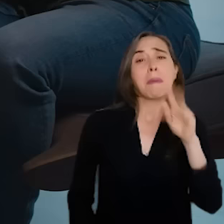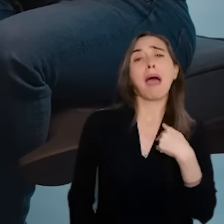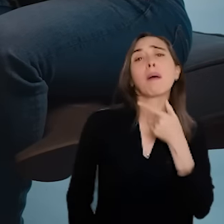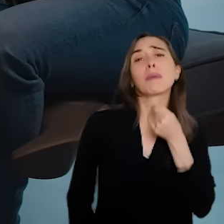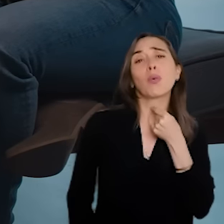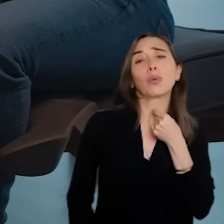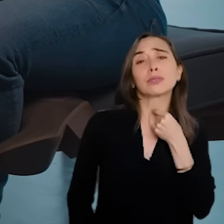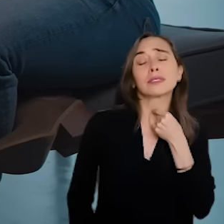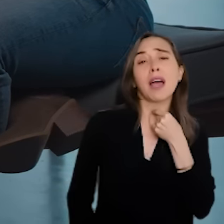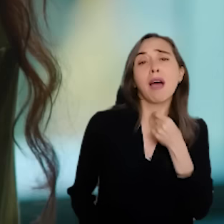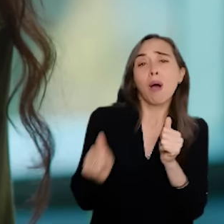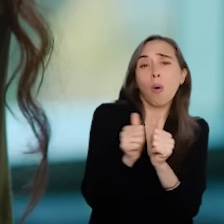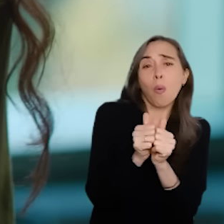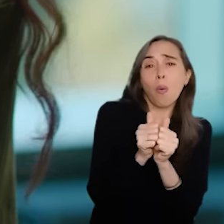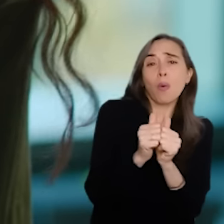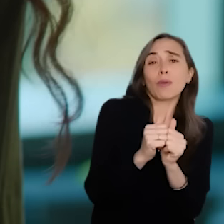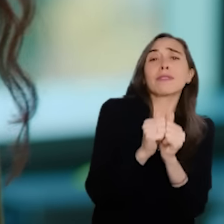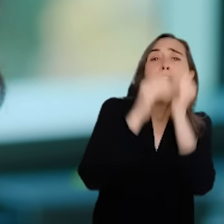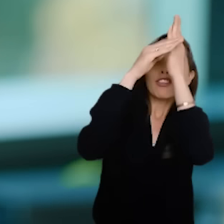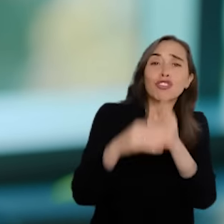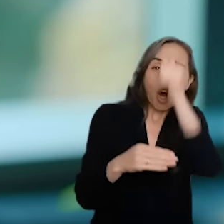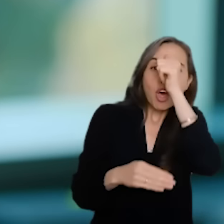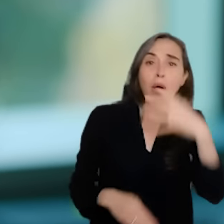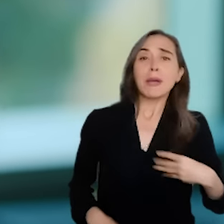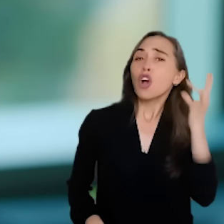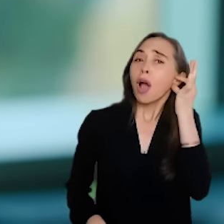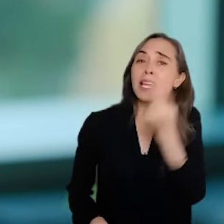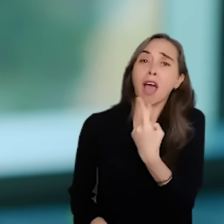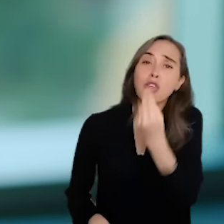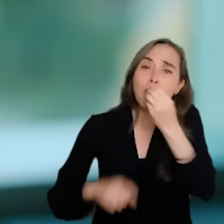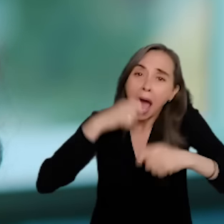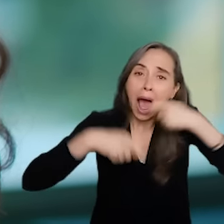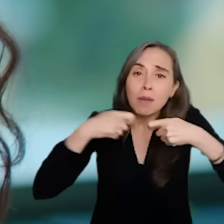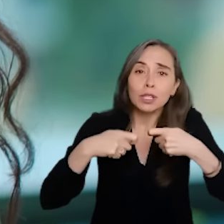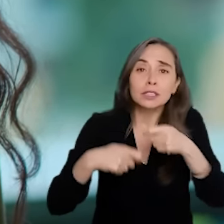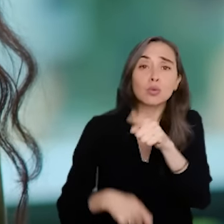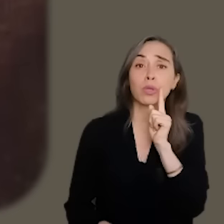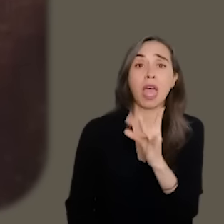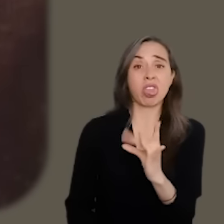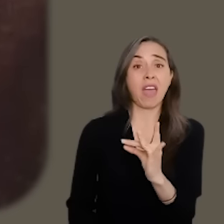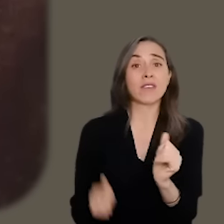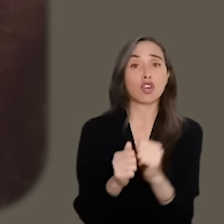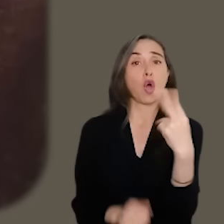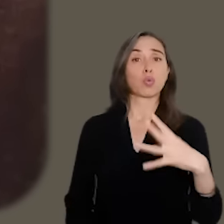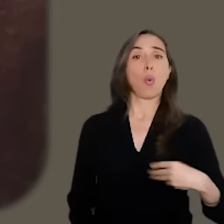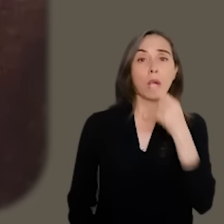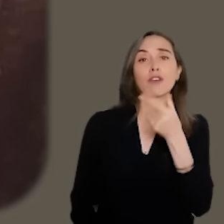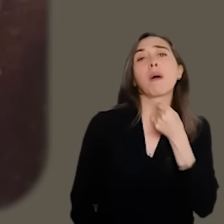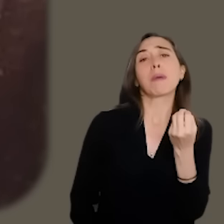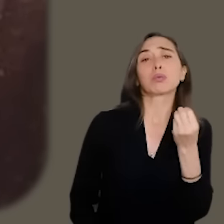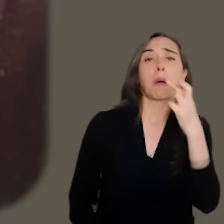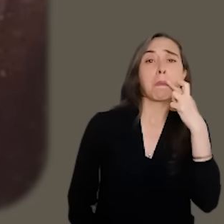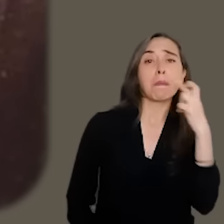Lo que más me gustaría es que almorzáramos juntas todos los domingos con mi hija. Con tu hijo.